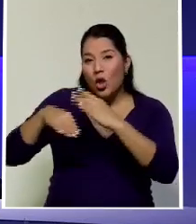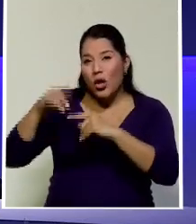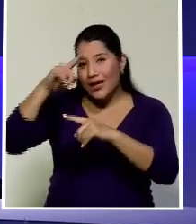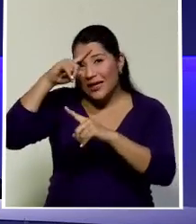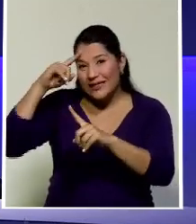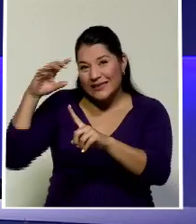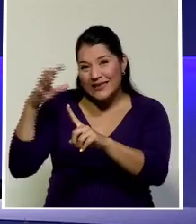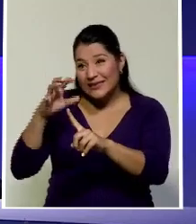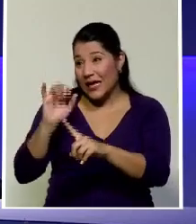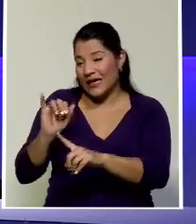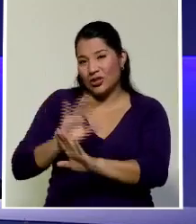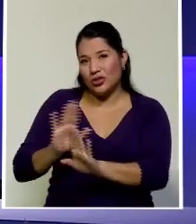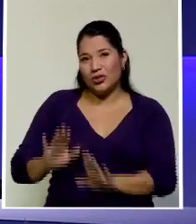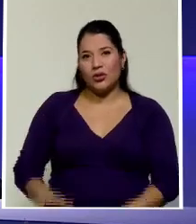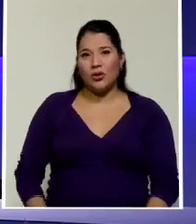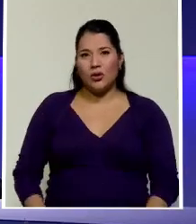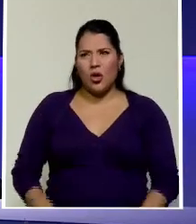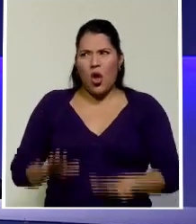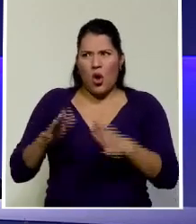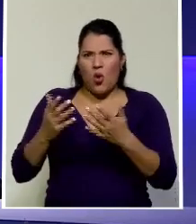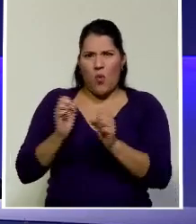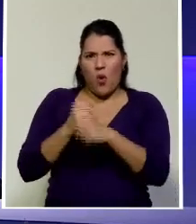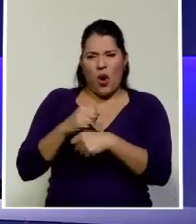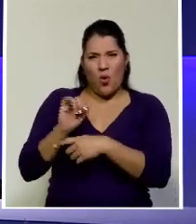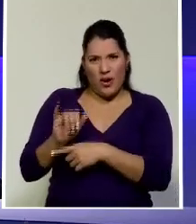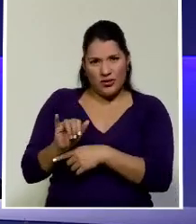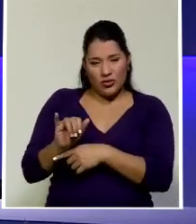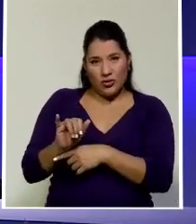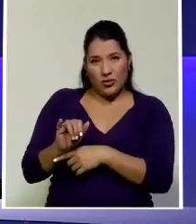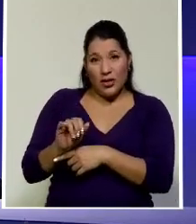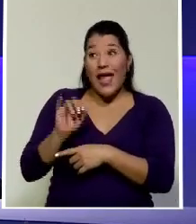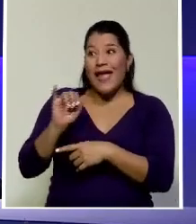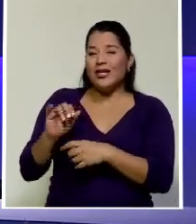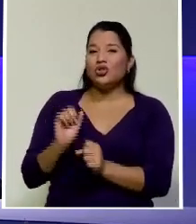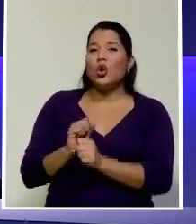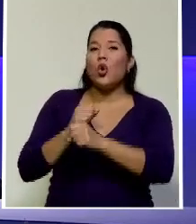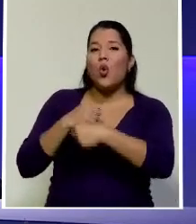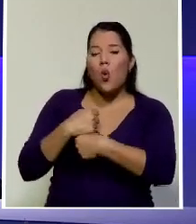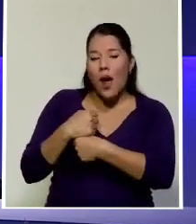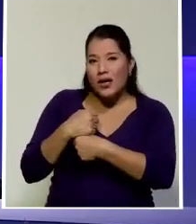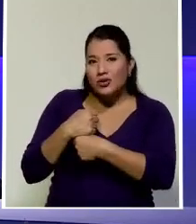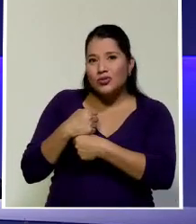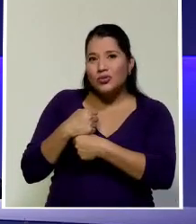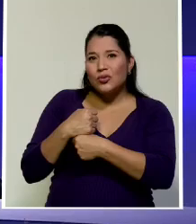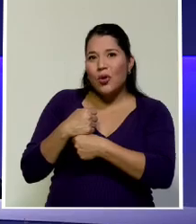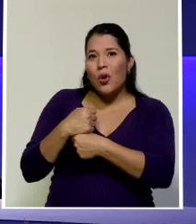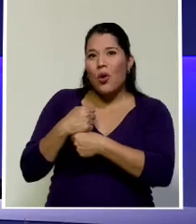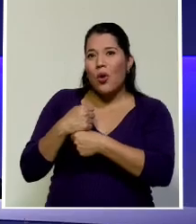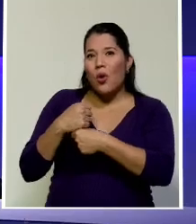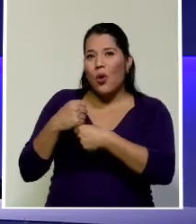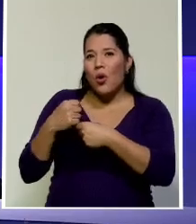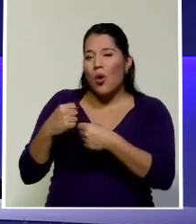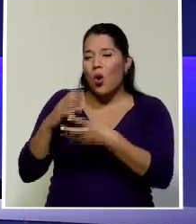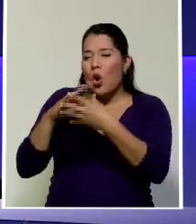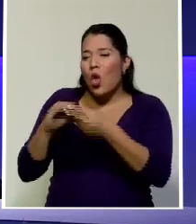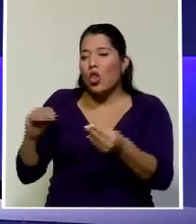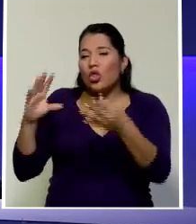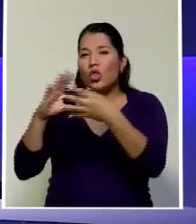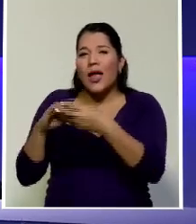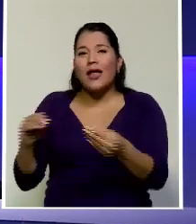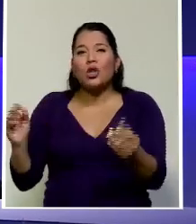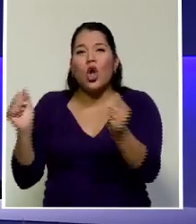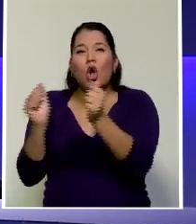es todo. O sea, ¿cómo se hace eso? Eso se hace recreando el ambiente, o sea, recreando con el lenguaje un paisaje árido, que